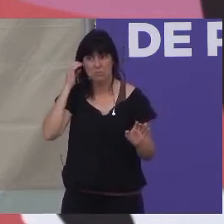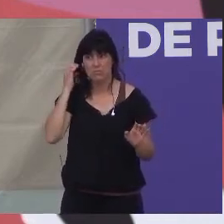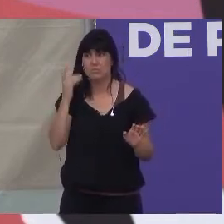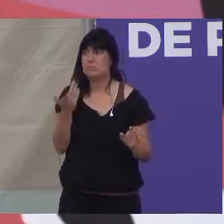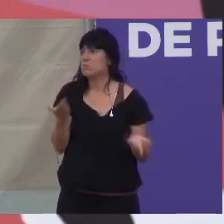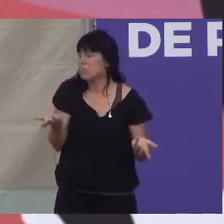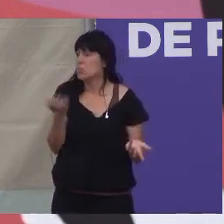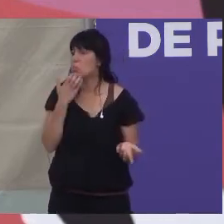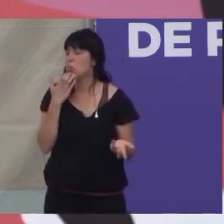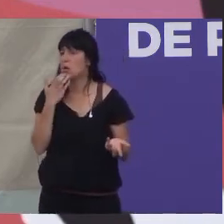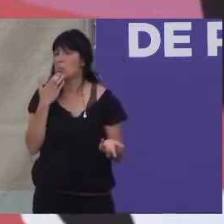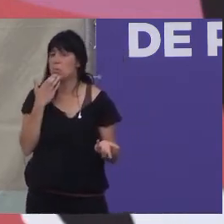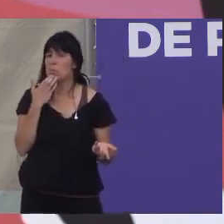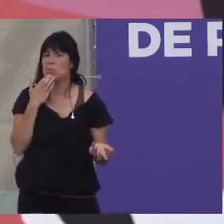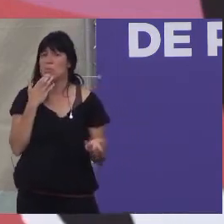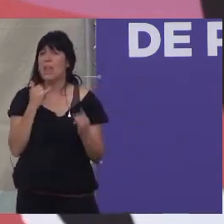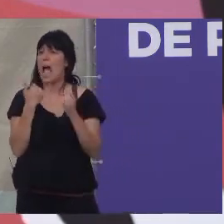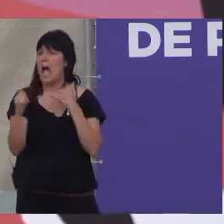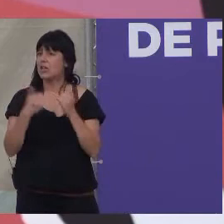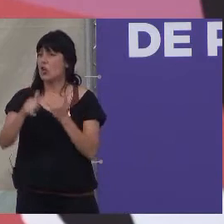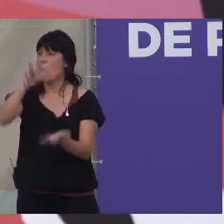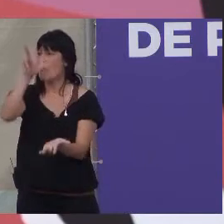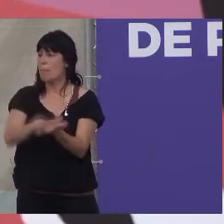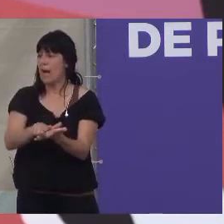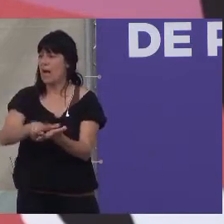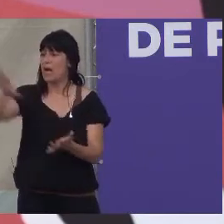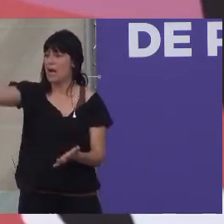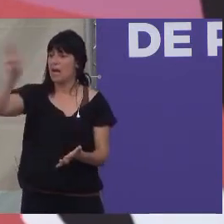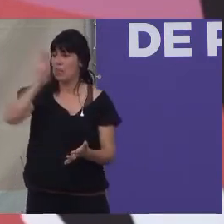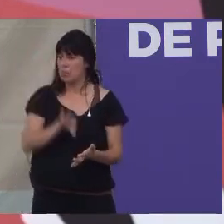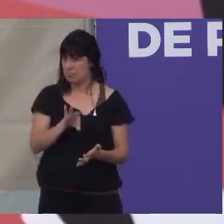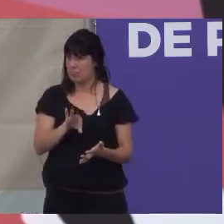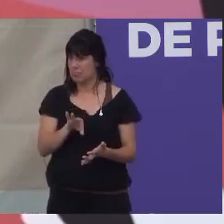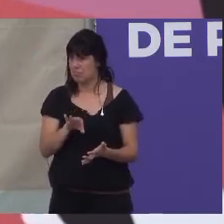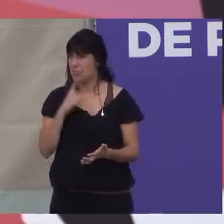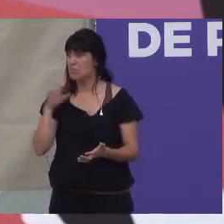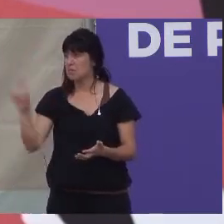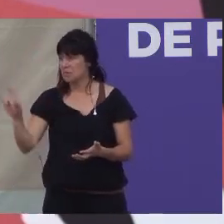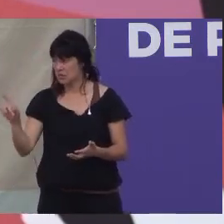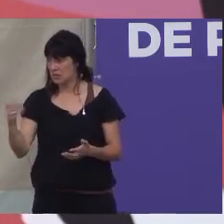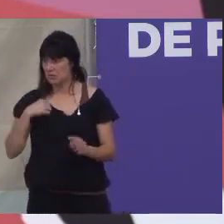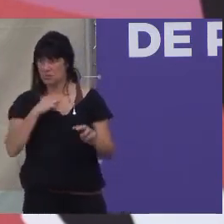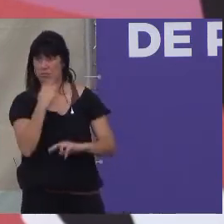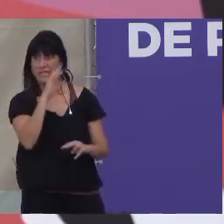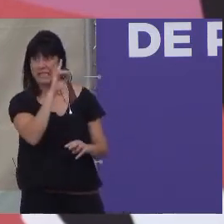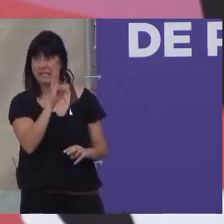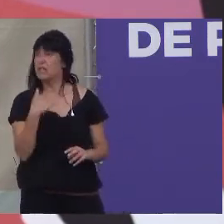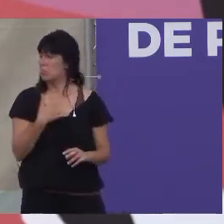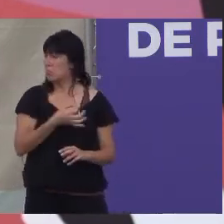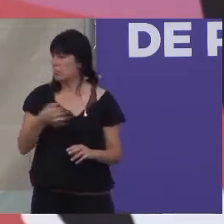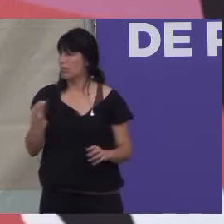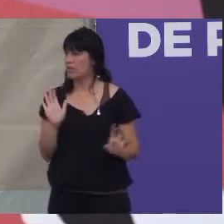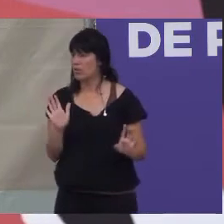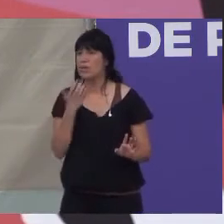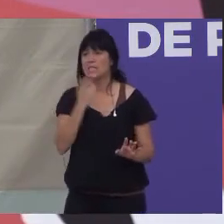lo traéis, por ejemplo, para un acto de la paz? ¿Lo traéis? Me parece perfecto. Me parece perfecto, pero si